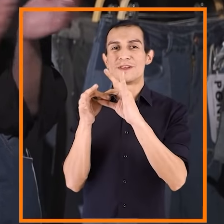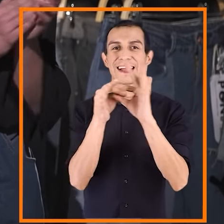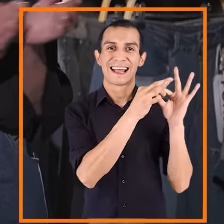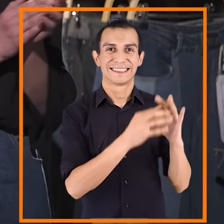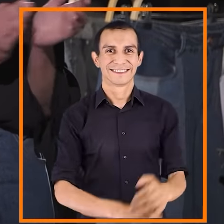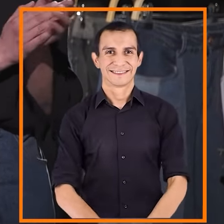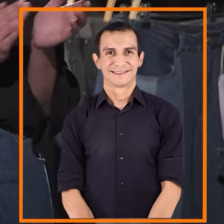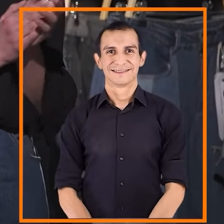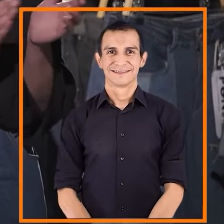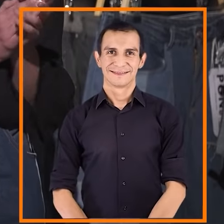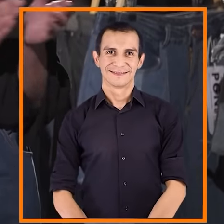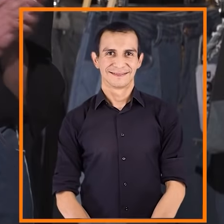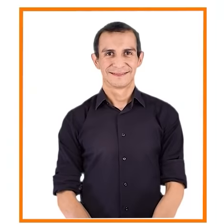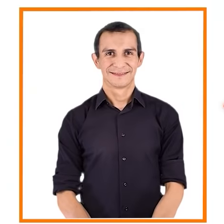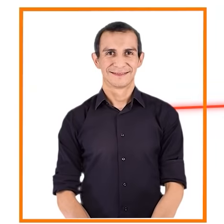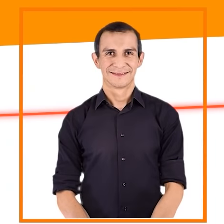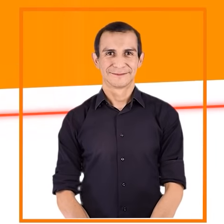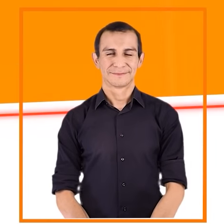gracias.